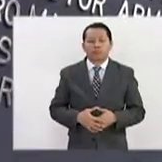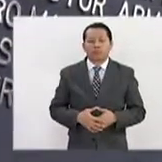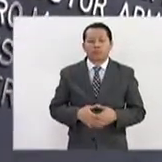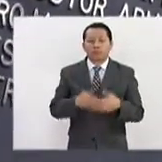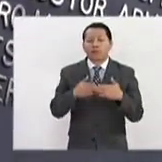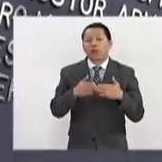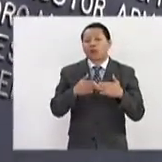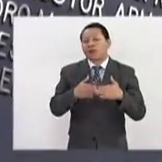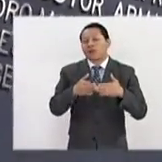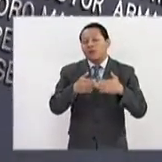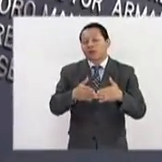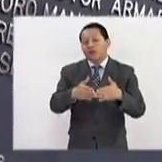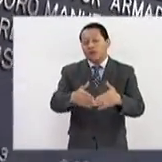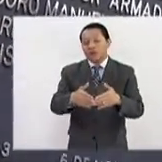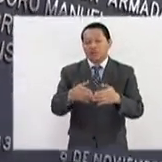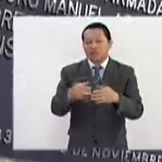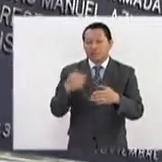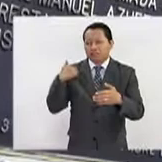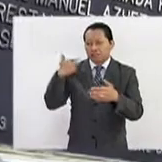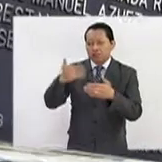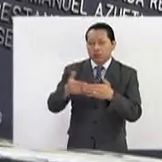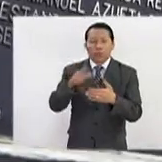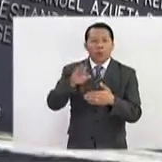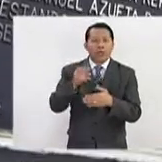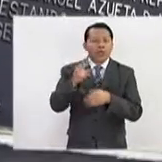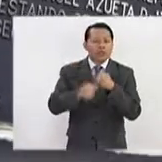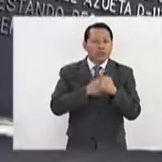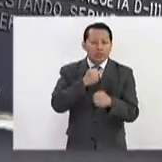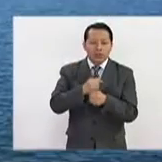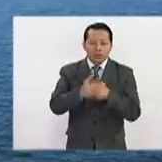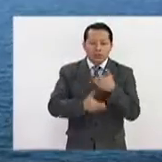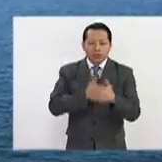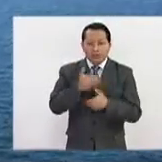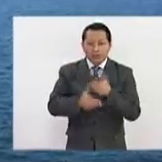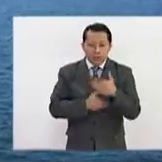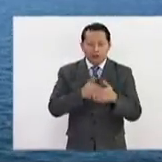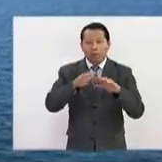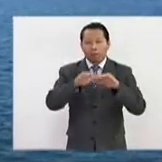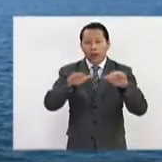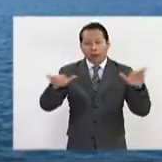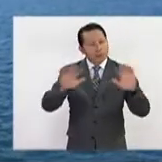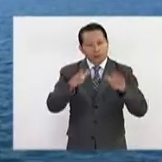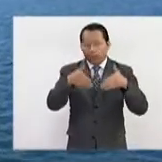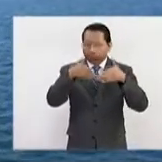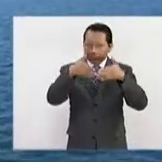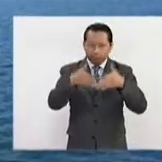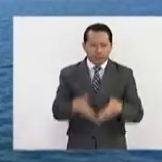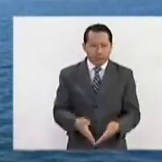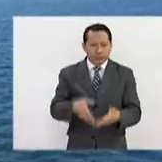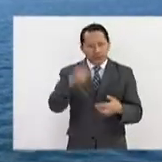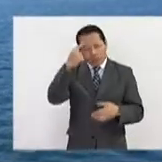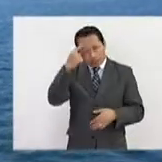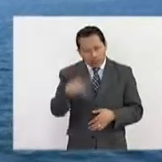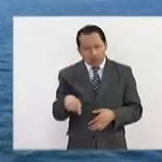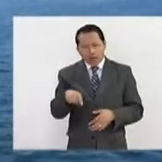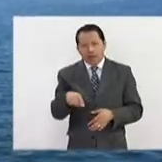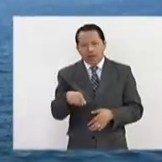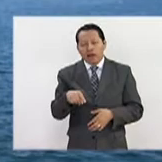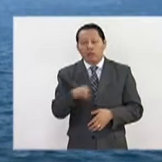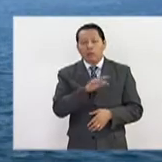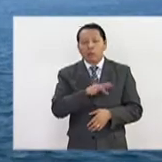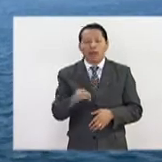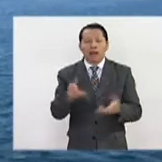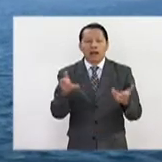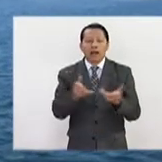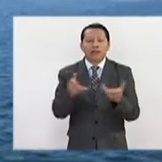buque tenía 42 años de servicio y fue hundido en el mar para precisamente poder crear un